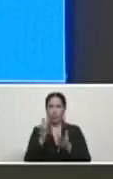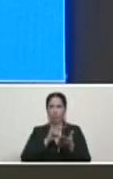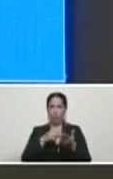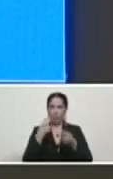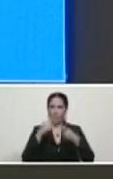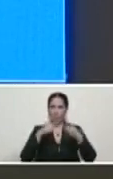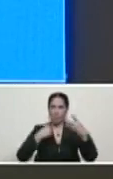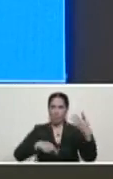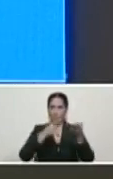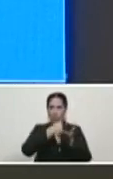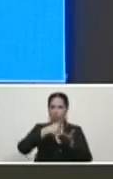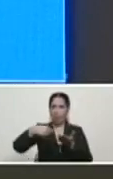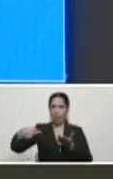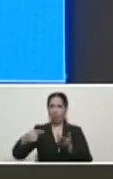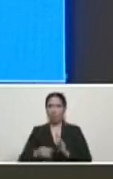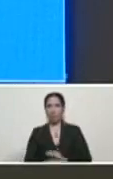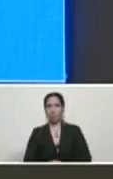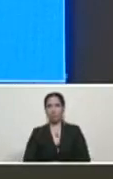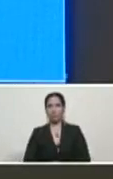de las cartas.